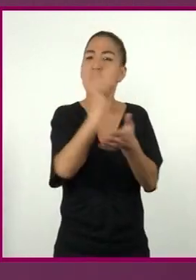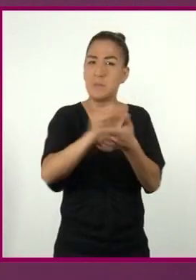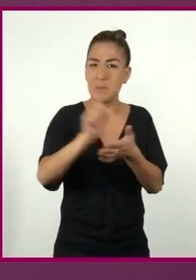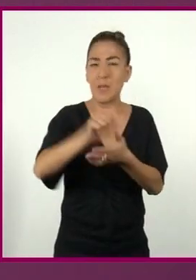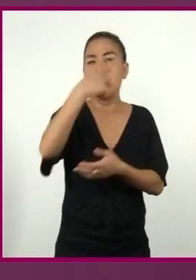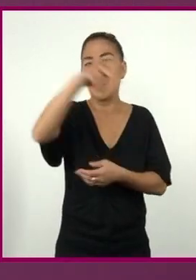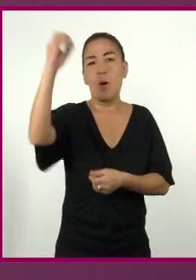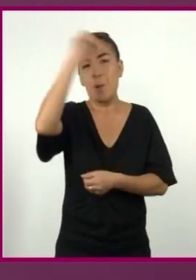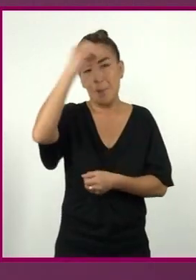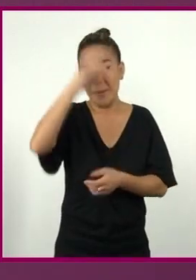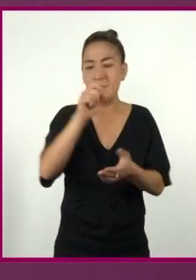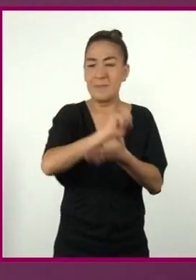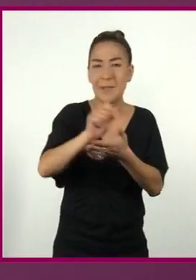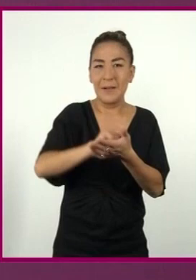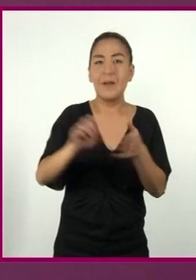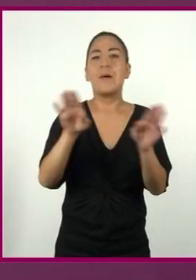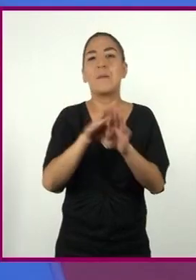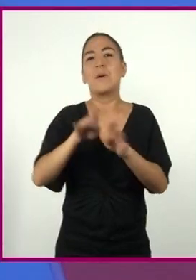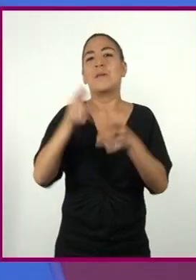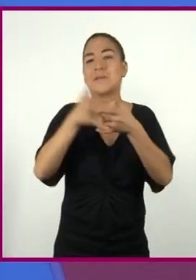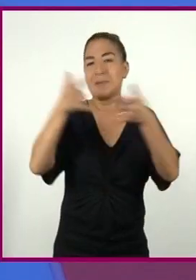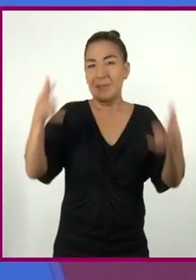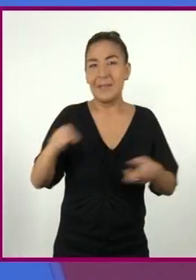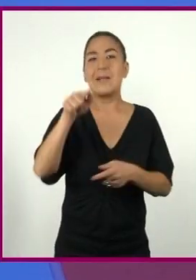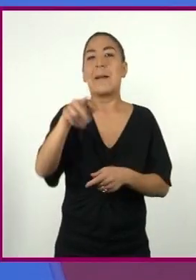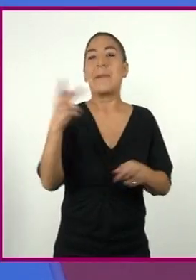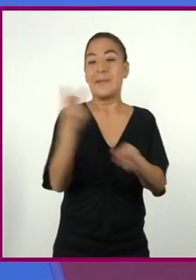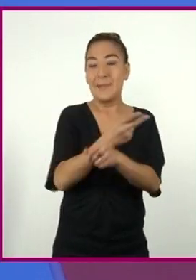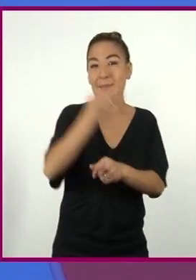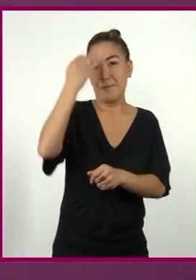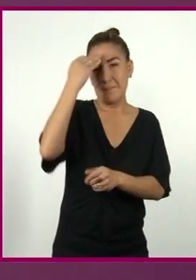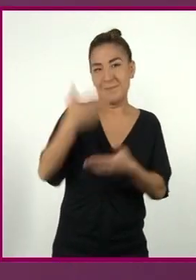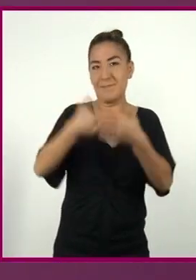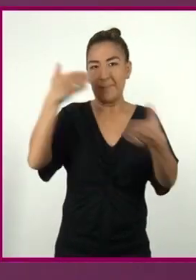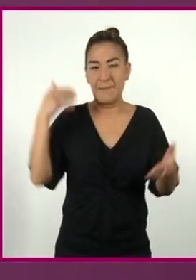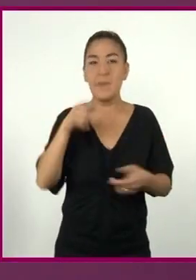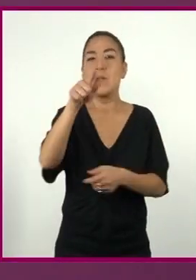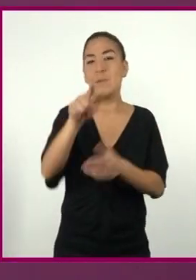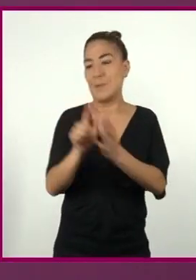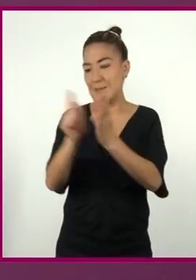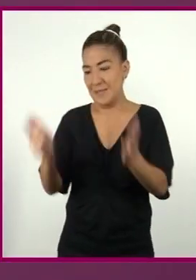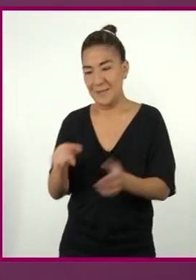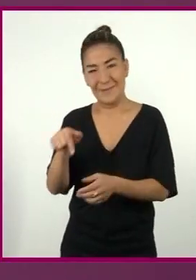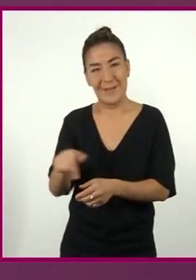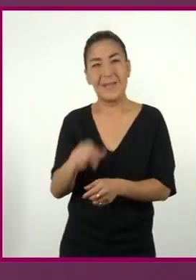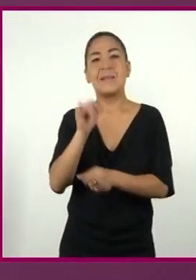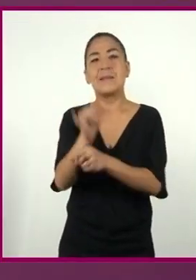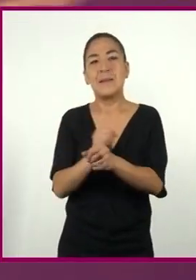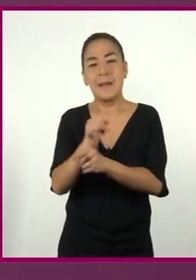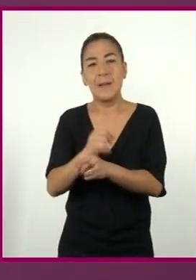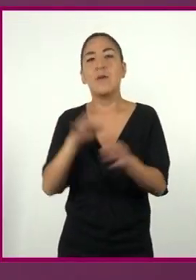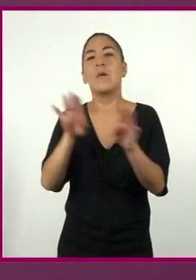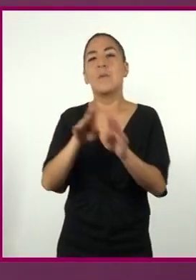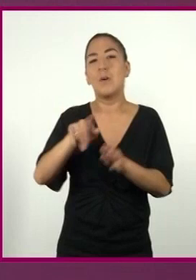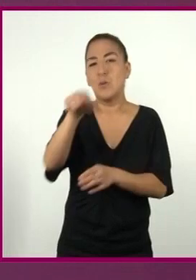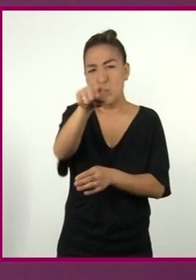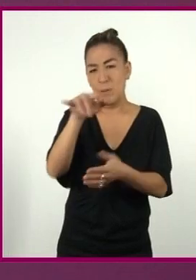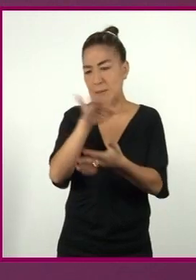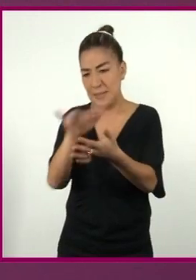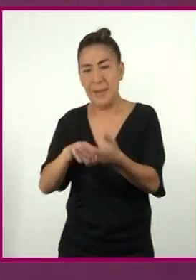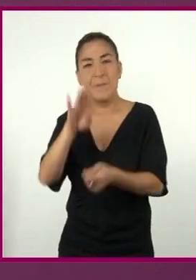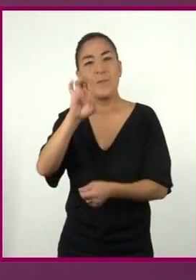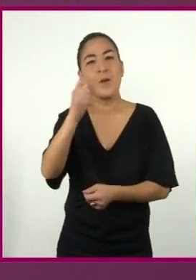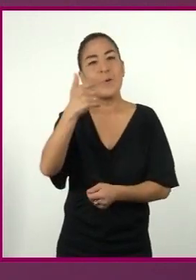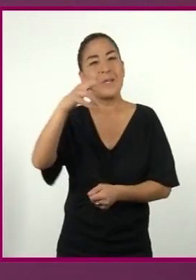y usen el tiempo pasado en su redacción. Consulten su libro de texto, lean las biografías que ahí se